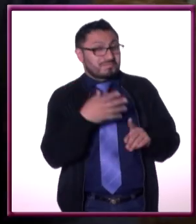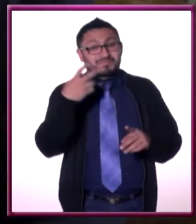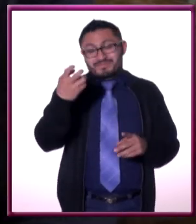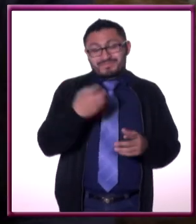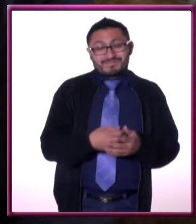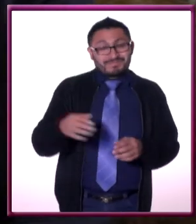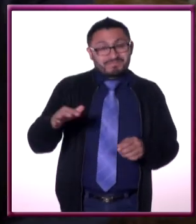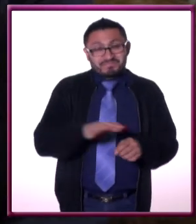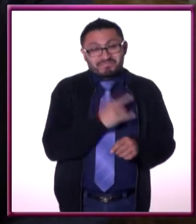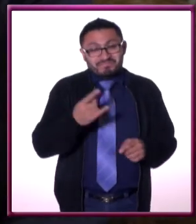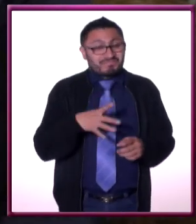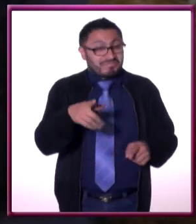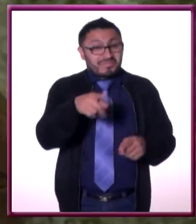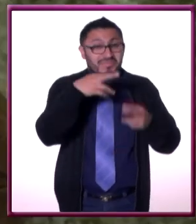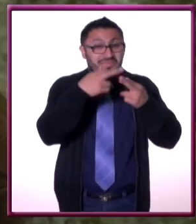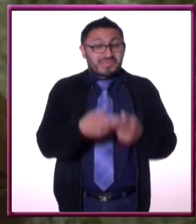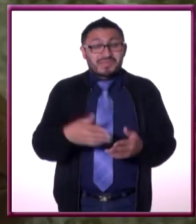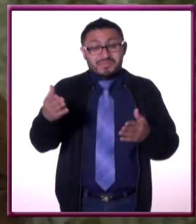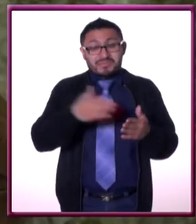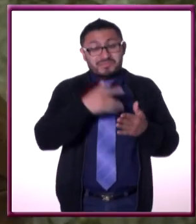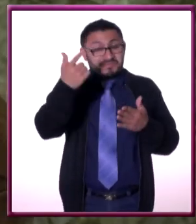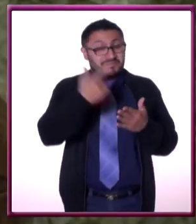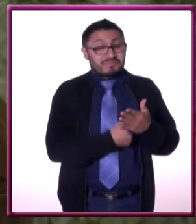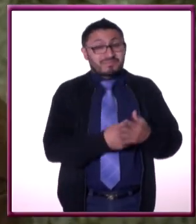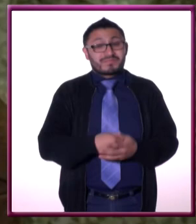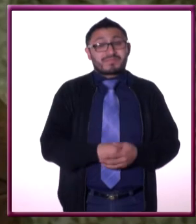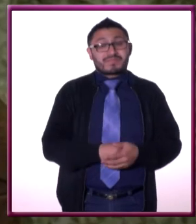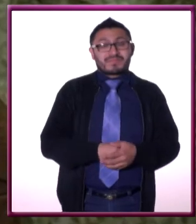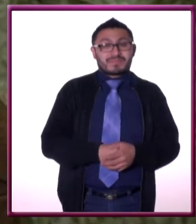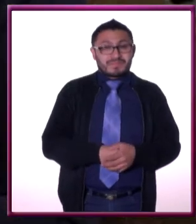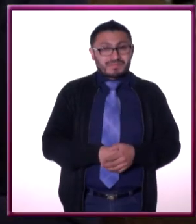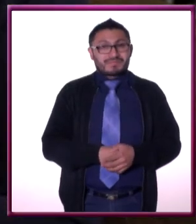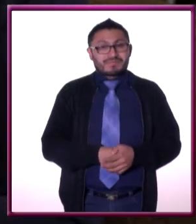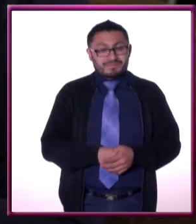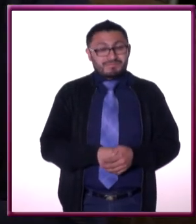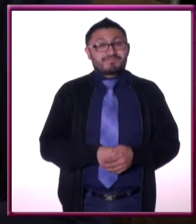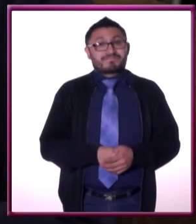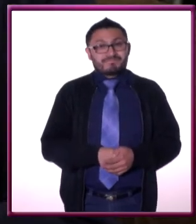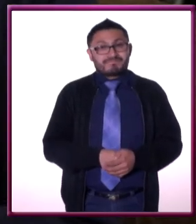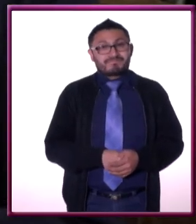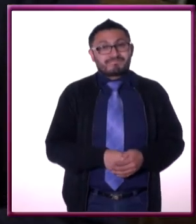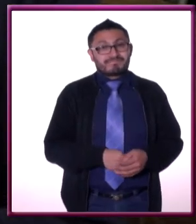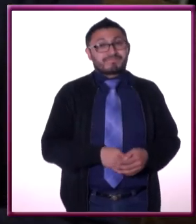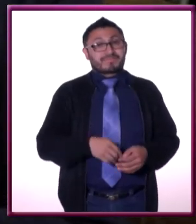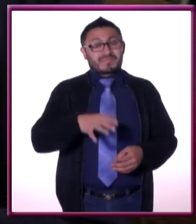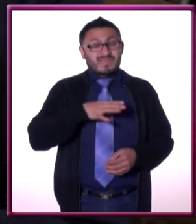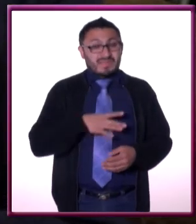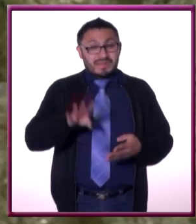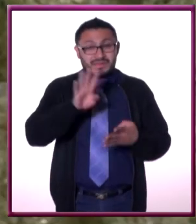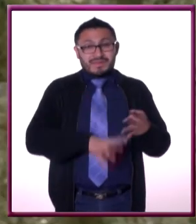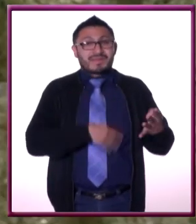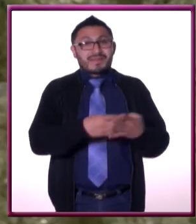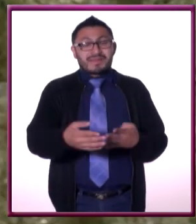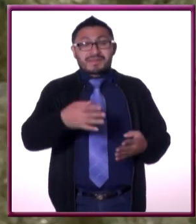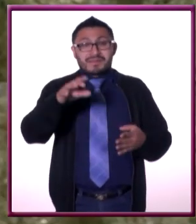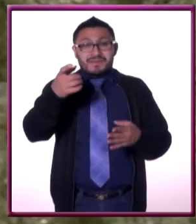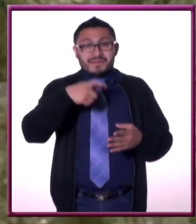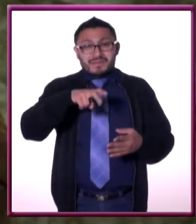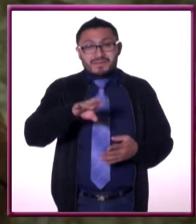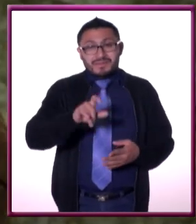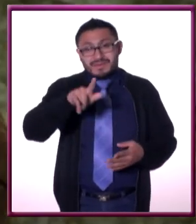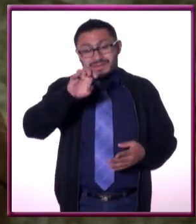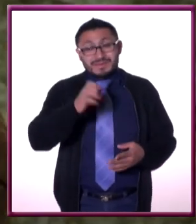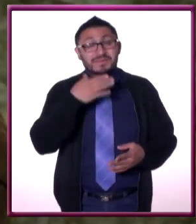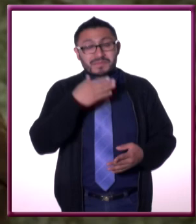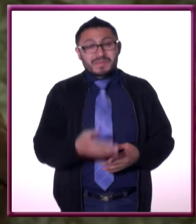esto, porque finalmente se queda uno con el recetario. Llevar nuestros días del Sí. año y también tener Sí. para la posteridad las recetas de Las quelites. recetas.